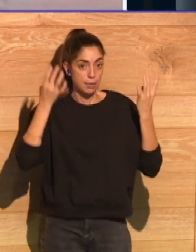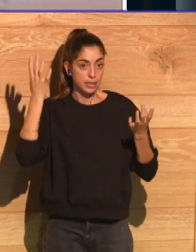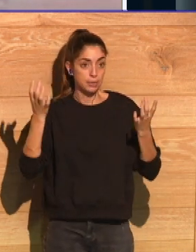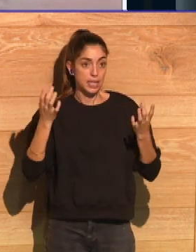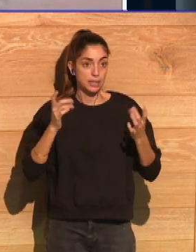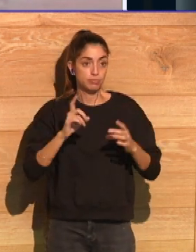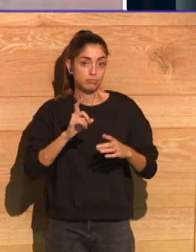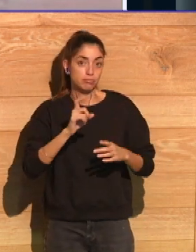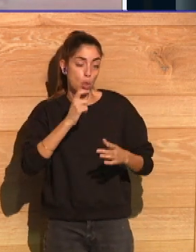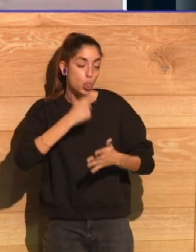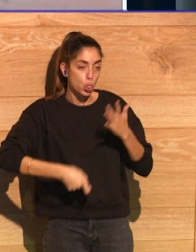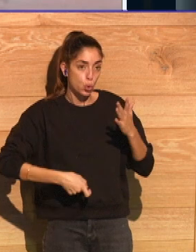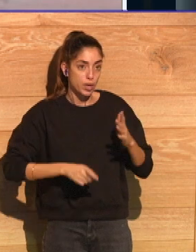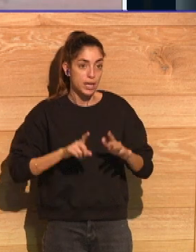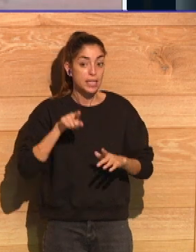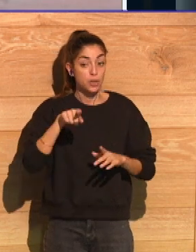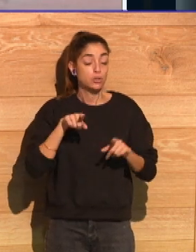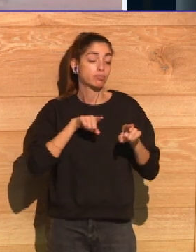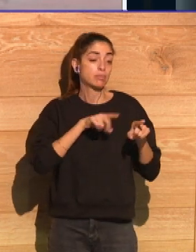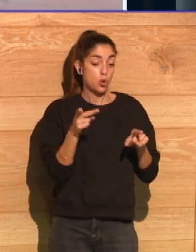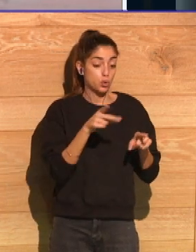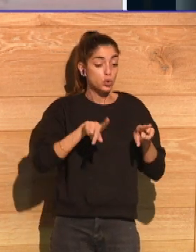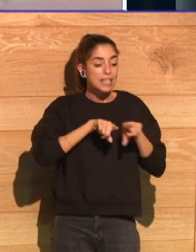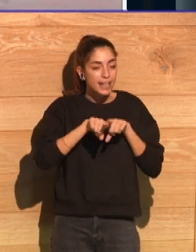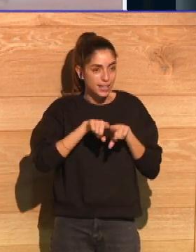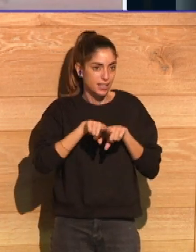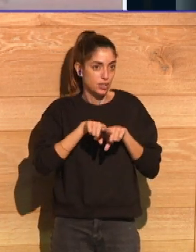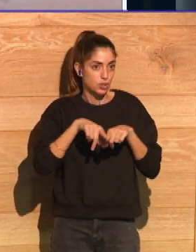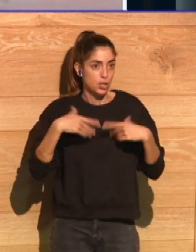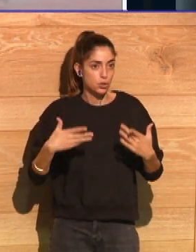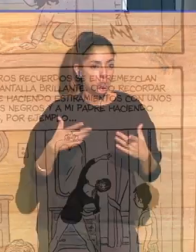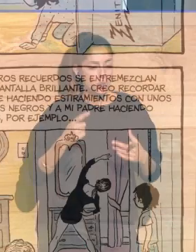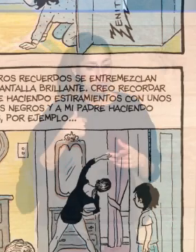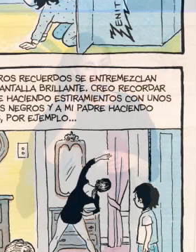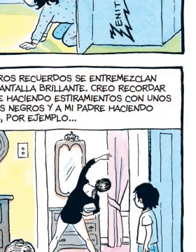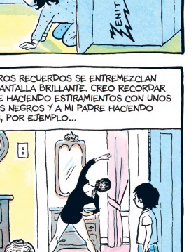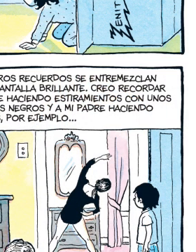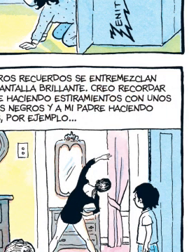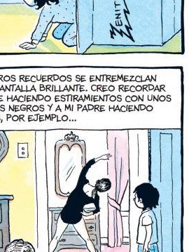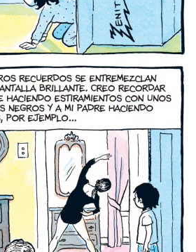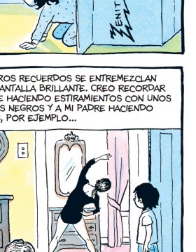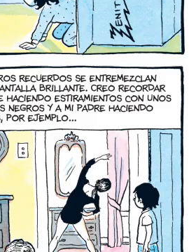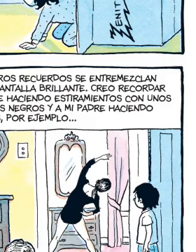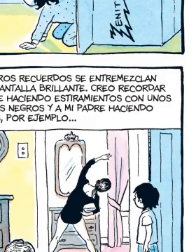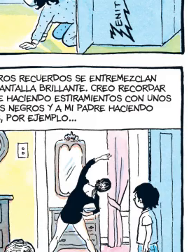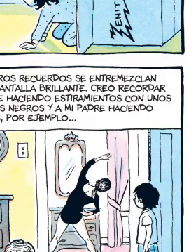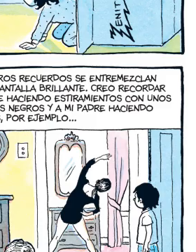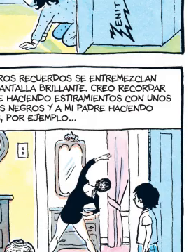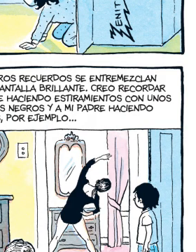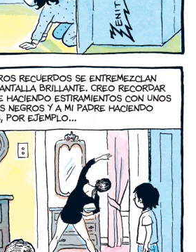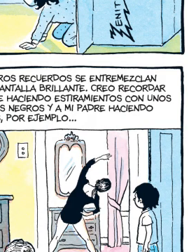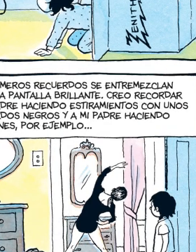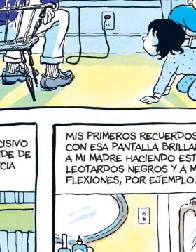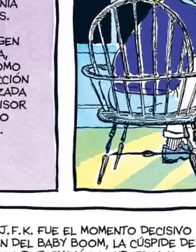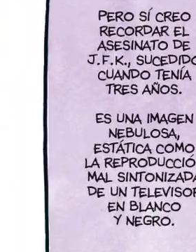Y eran bastante críticos. Así que siempre me da la sensación de que yo era como un poco, como que yo intentaba